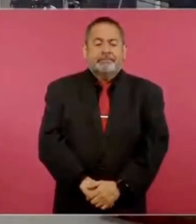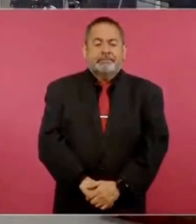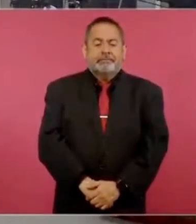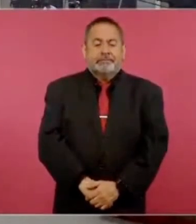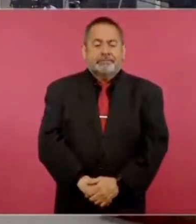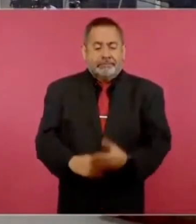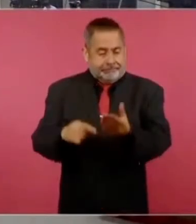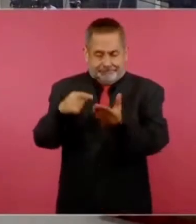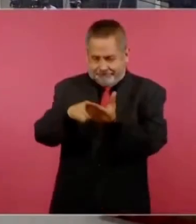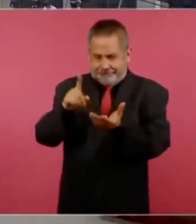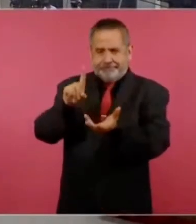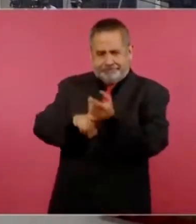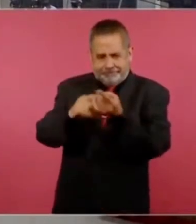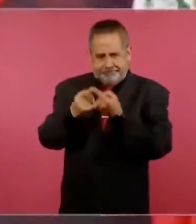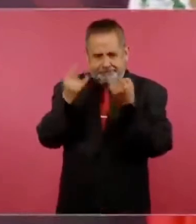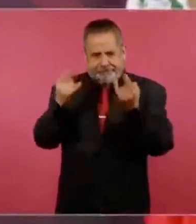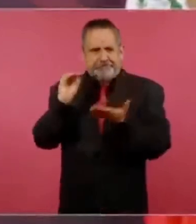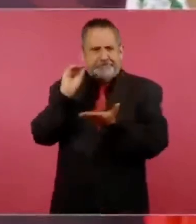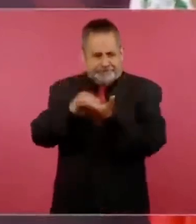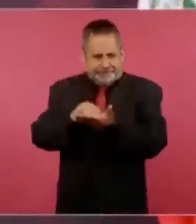Aquí lo cuento.